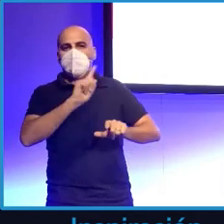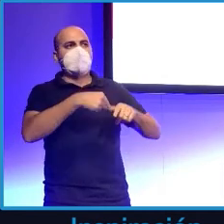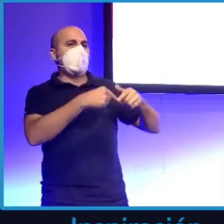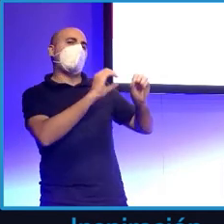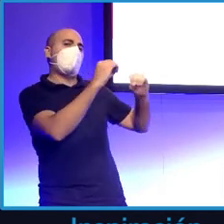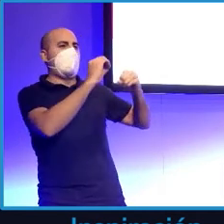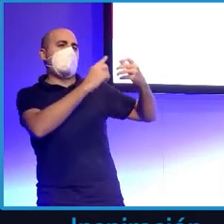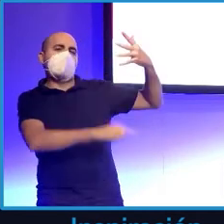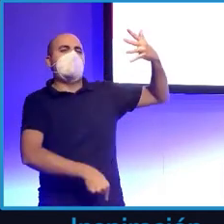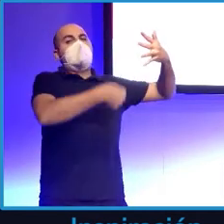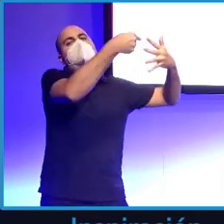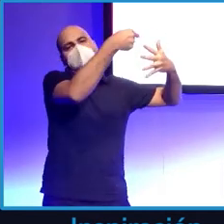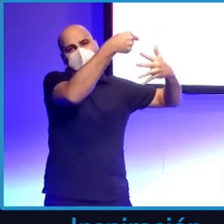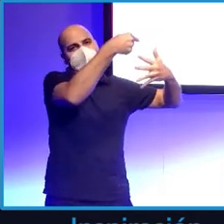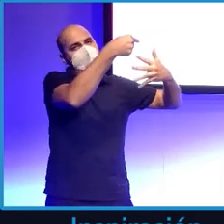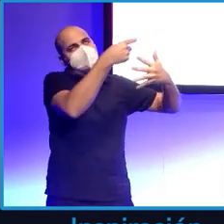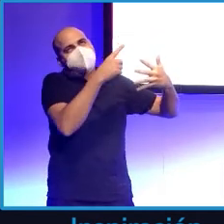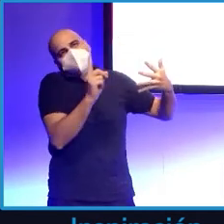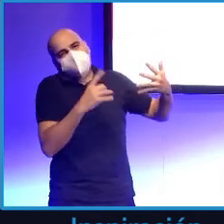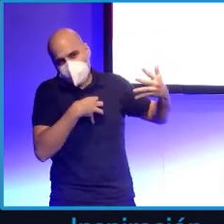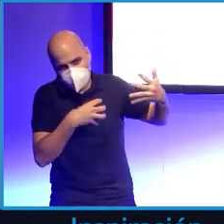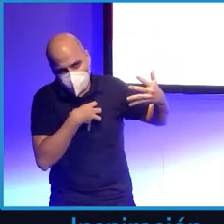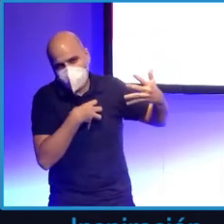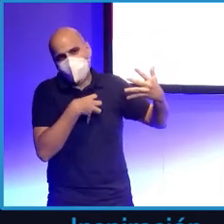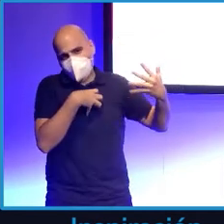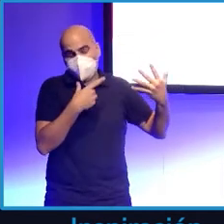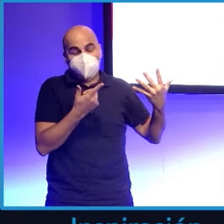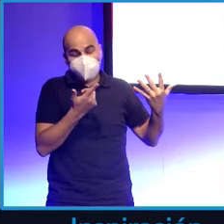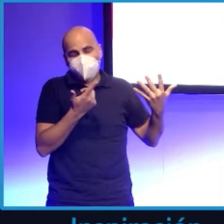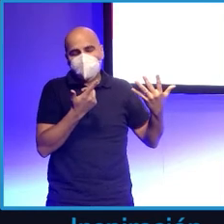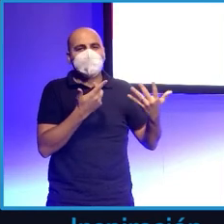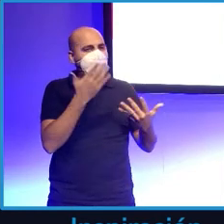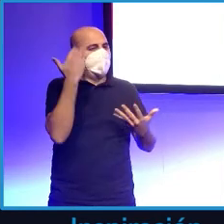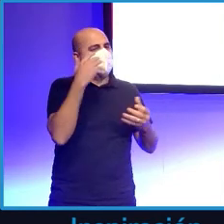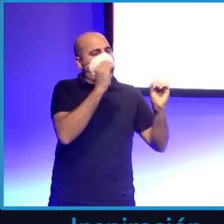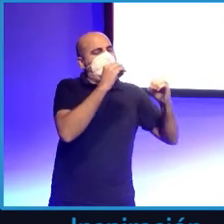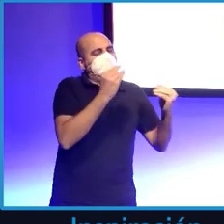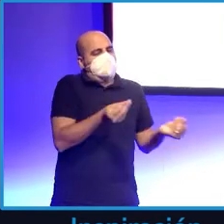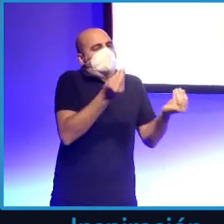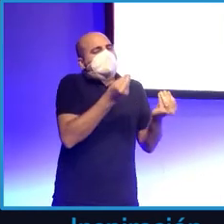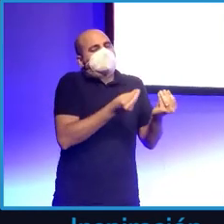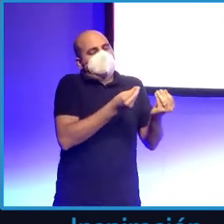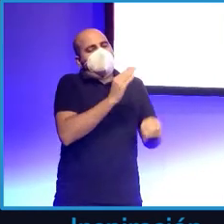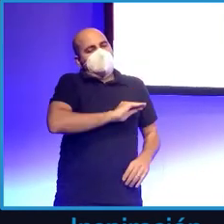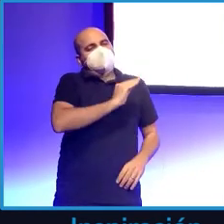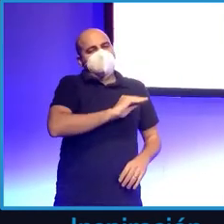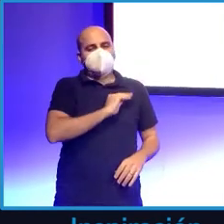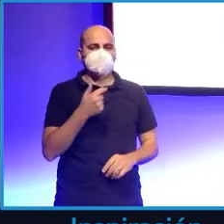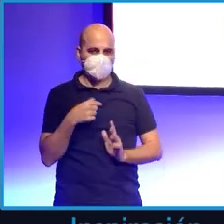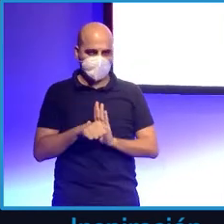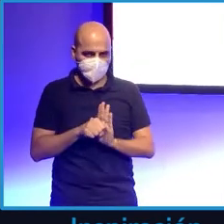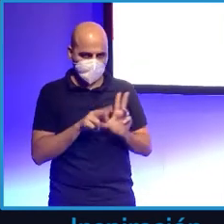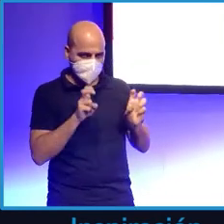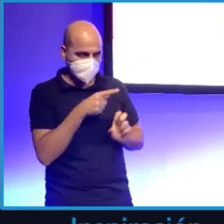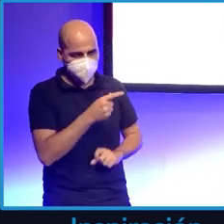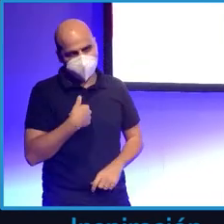bien en ese aspecto ha mejorado bastante bueno pero eso no me voy a enrollar que si no sólo daría para contestarla no para dos o tres más vale lo importante todos estos